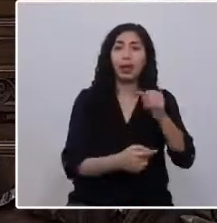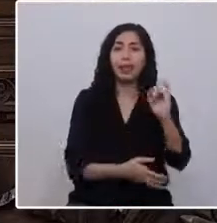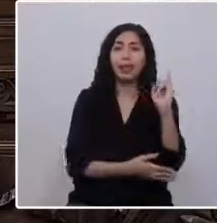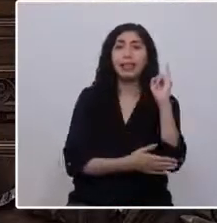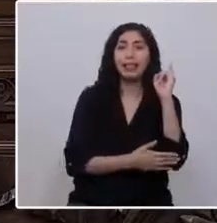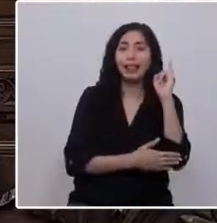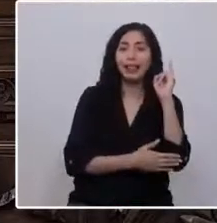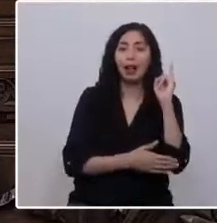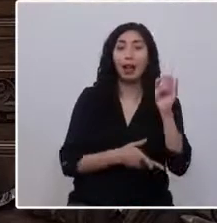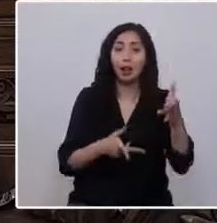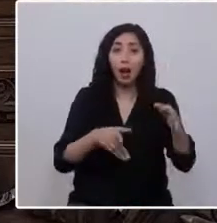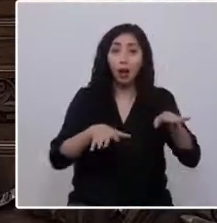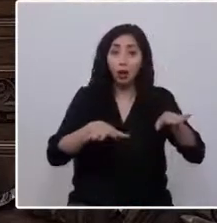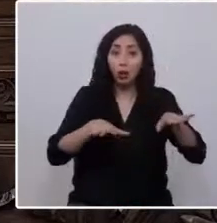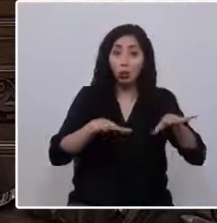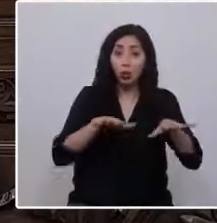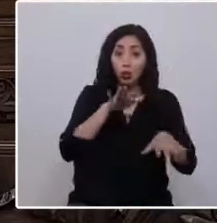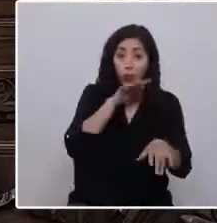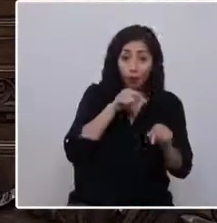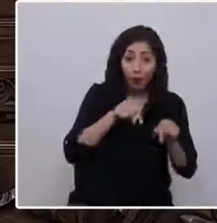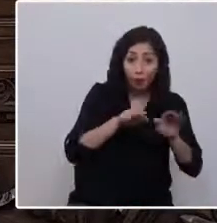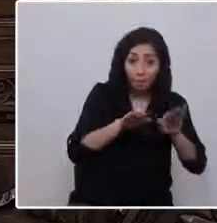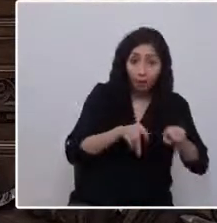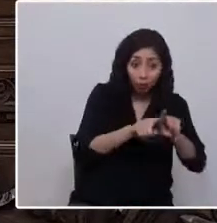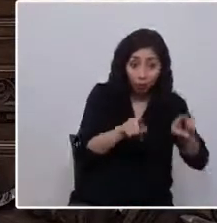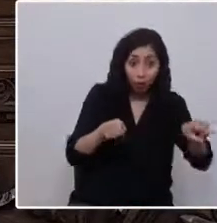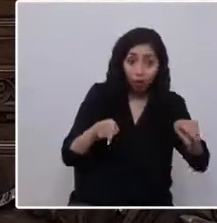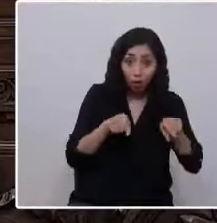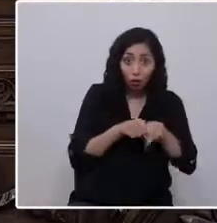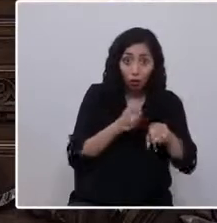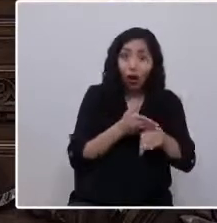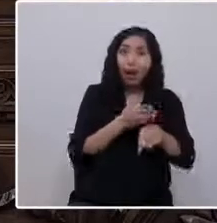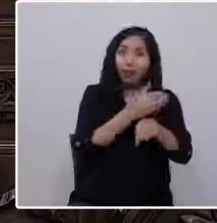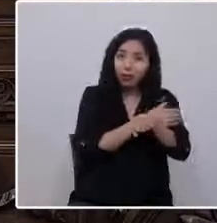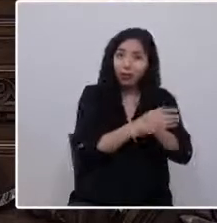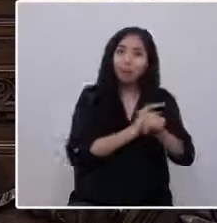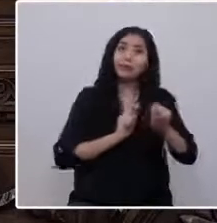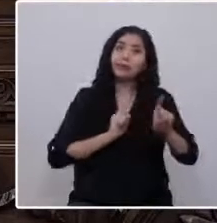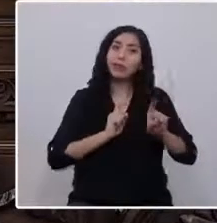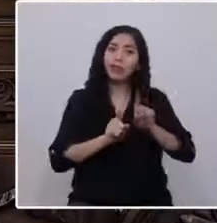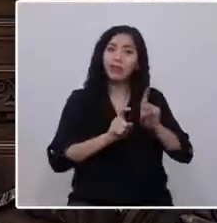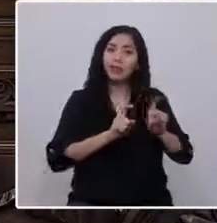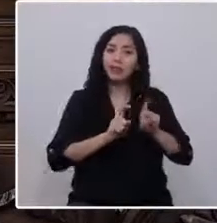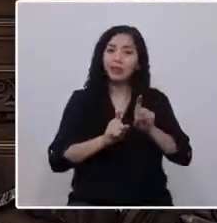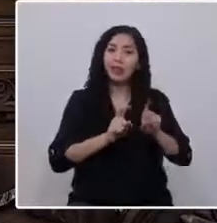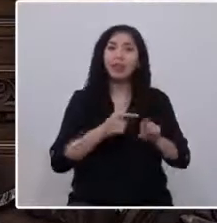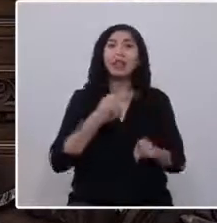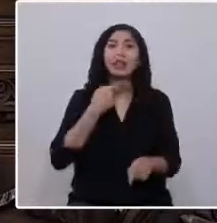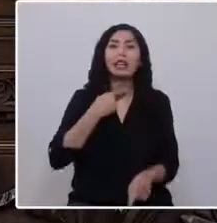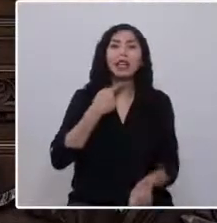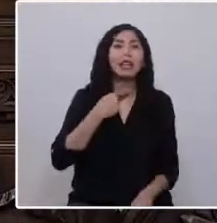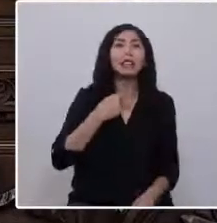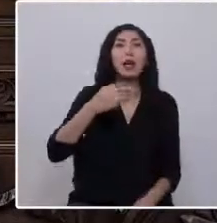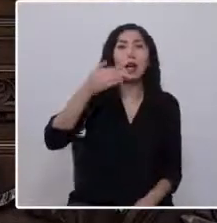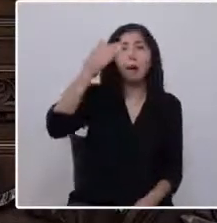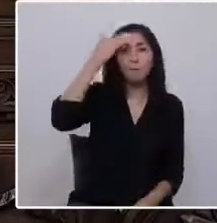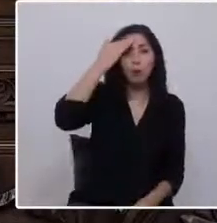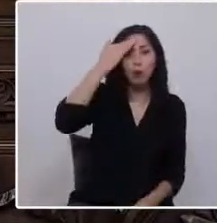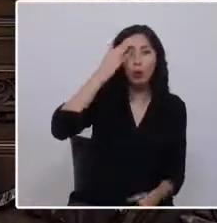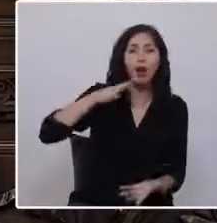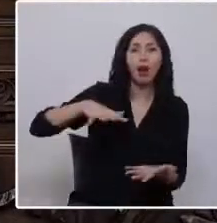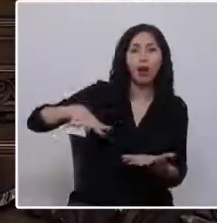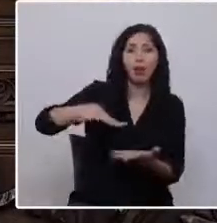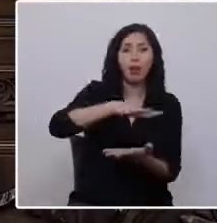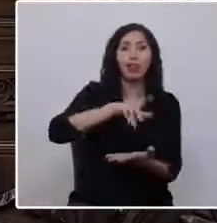salón y que sin duda tomaron la palabra en defensa de los intereses populares me refiero